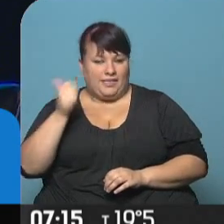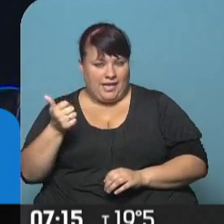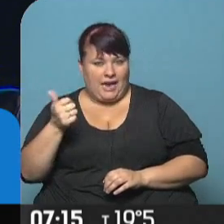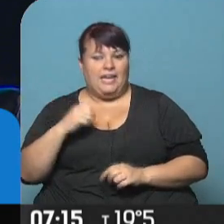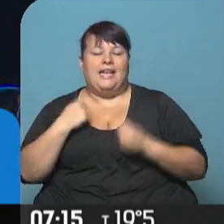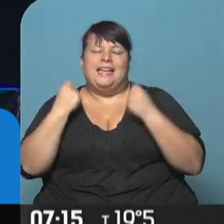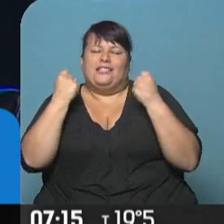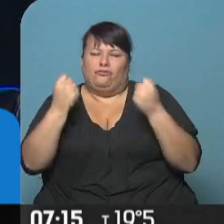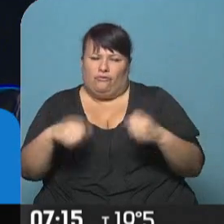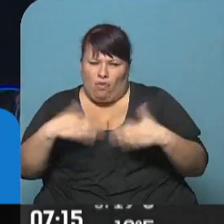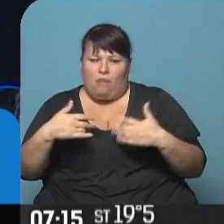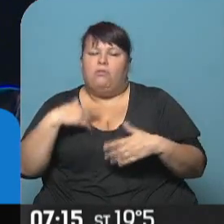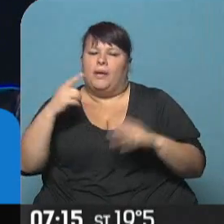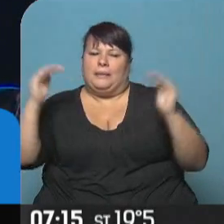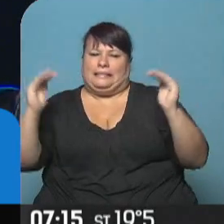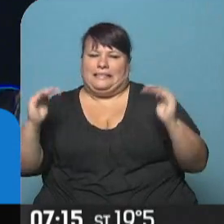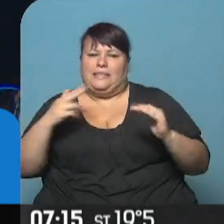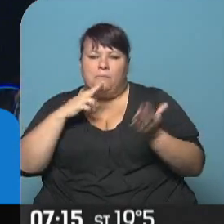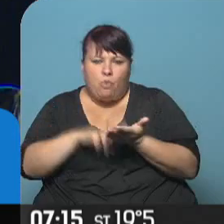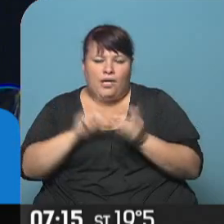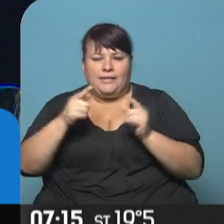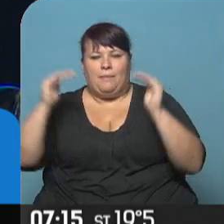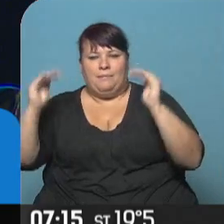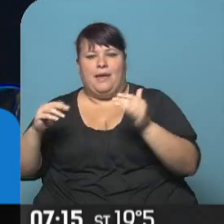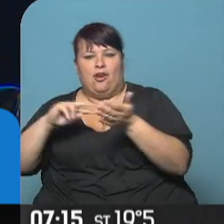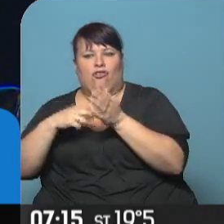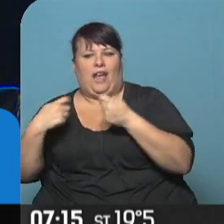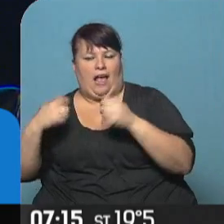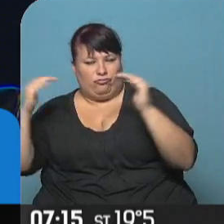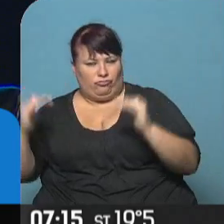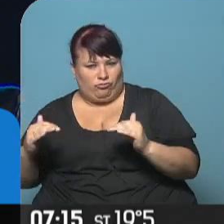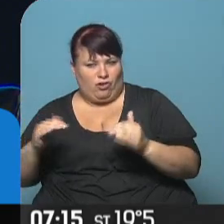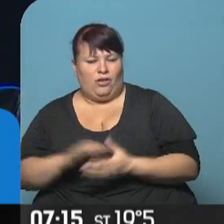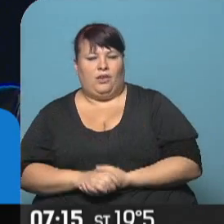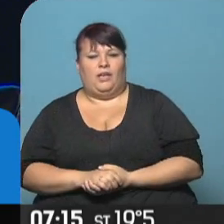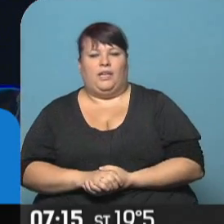haciendo un esfuerzo importante porque estamos bajando impuestos a la vez que bajamos el déficit.